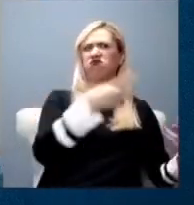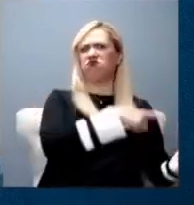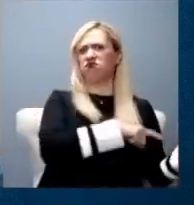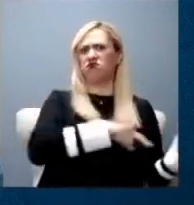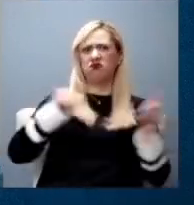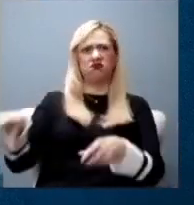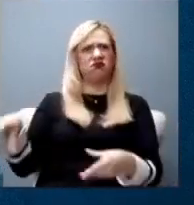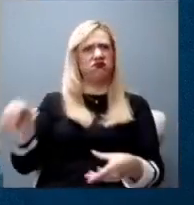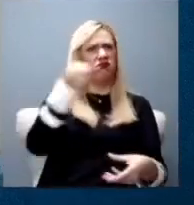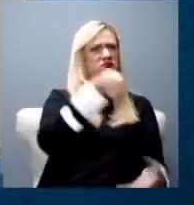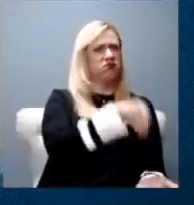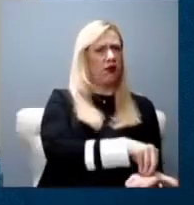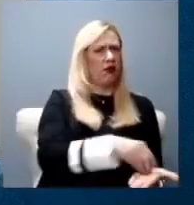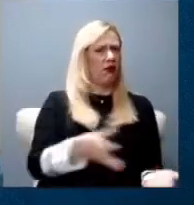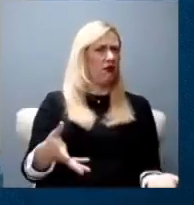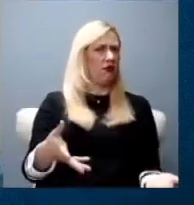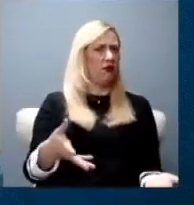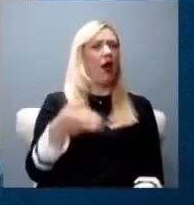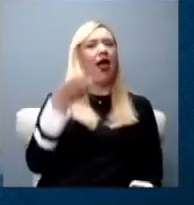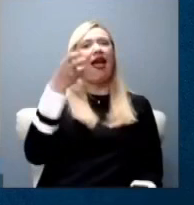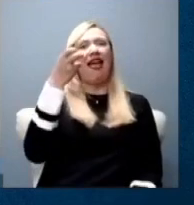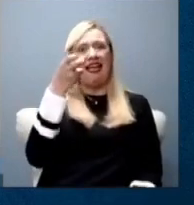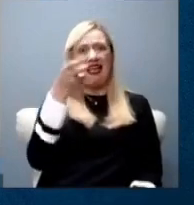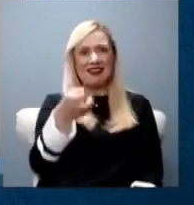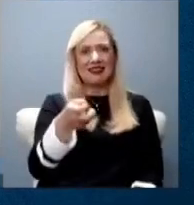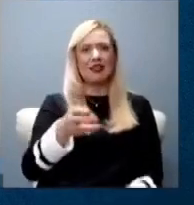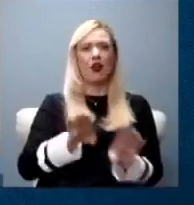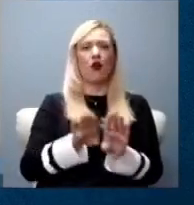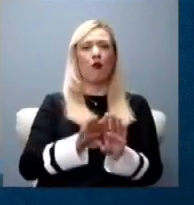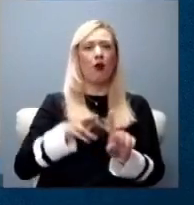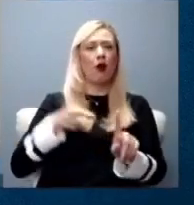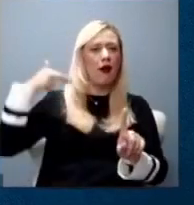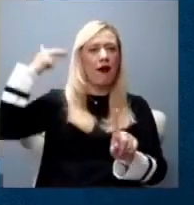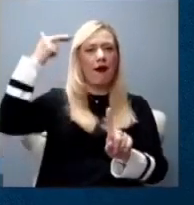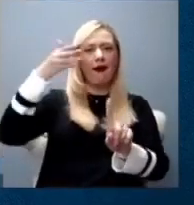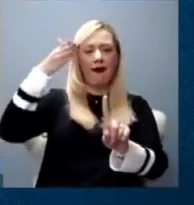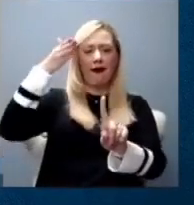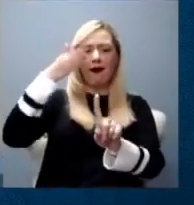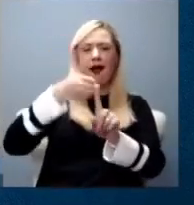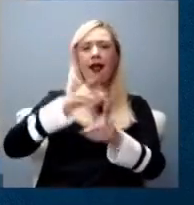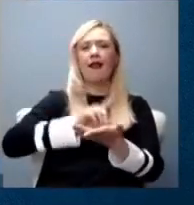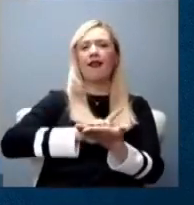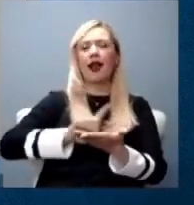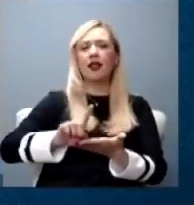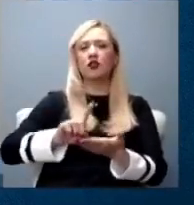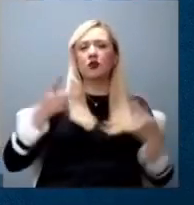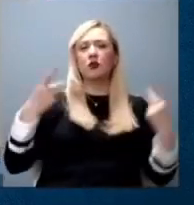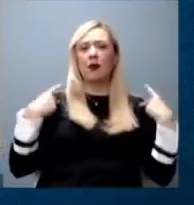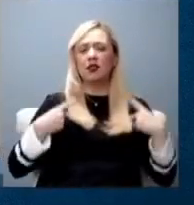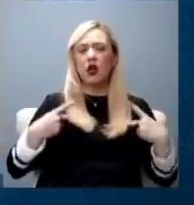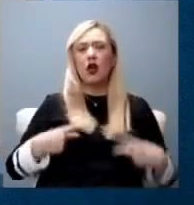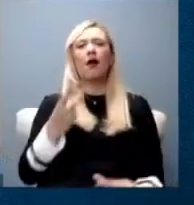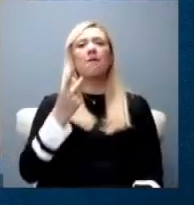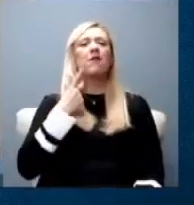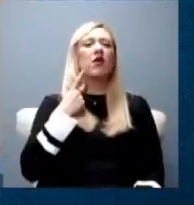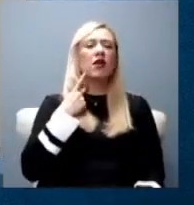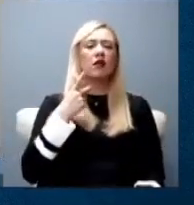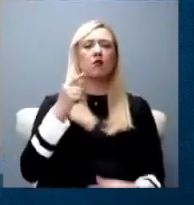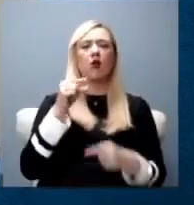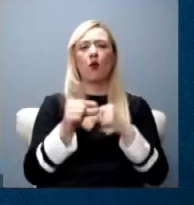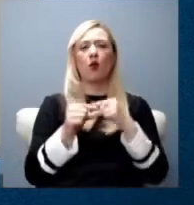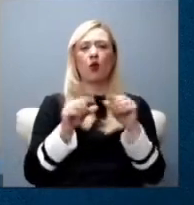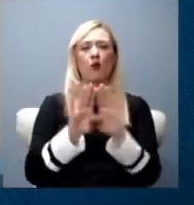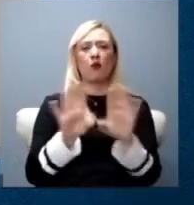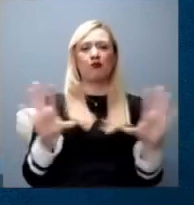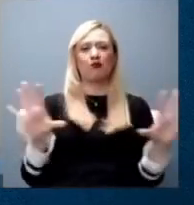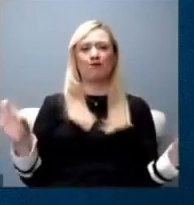consolidaron un eje central detrás de derechos civiles y políticos que entraron en tensión